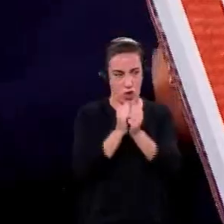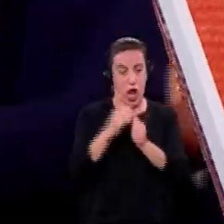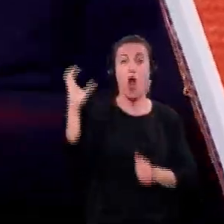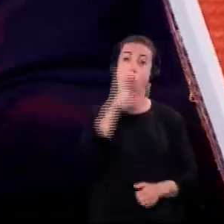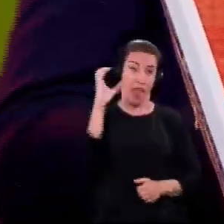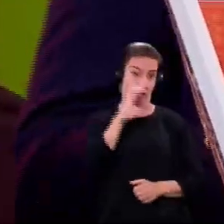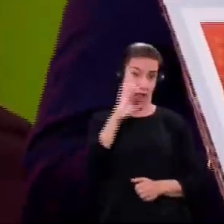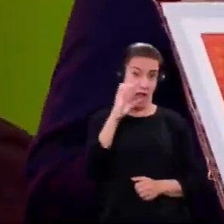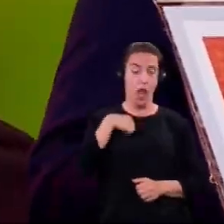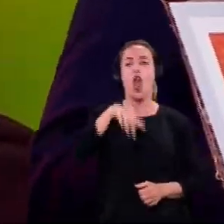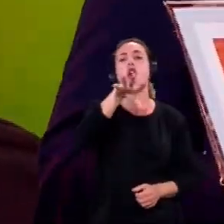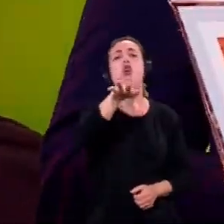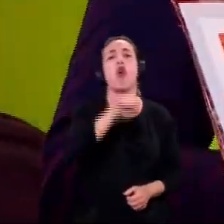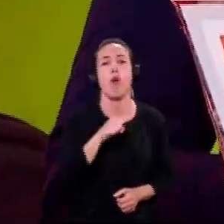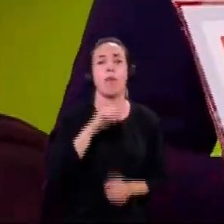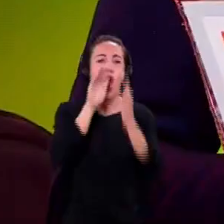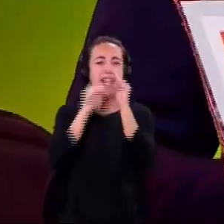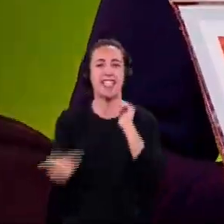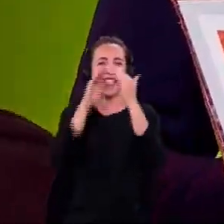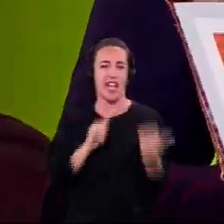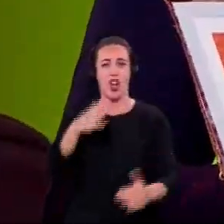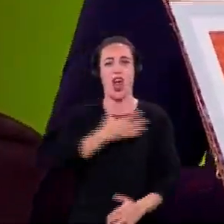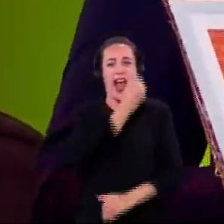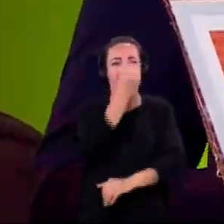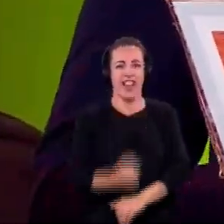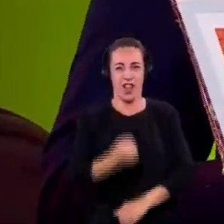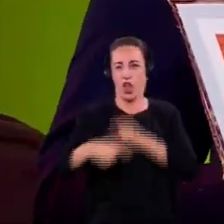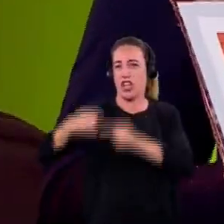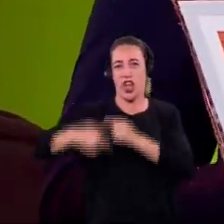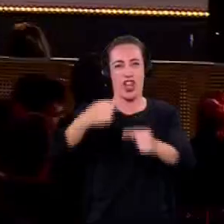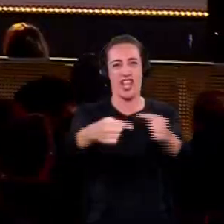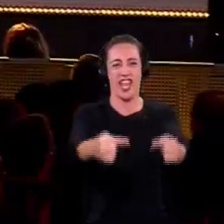Jódase, te compro el circo de Cabildo cada día.